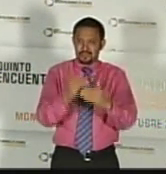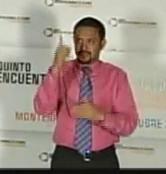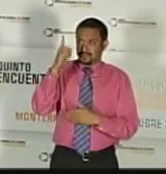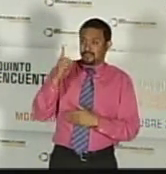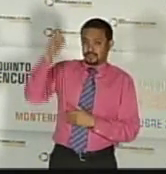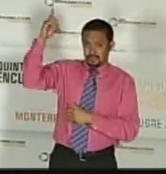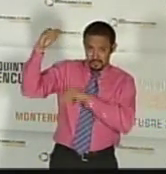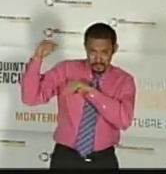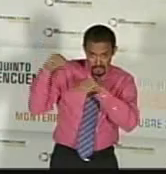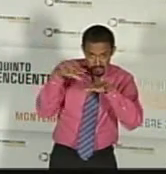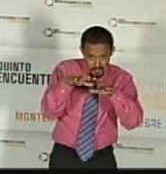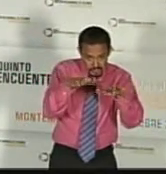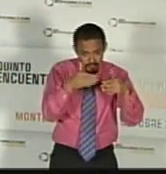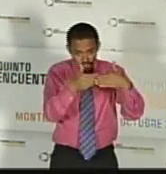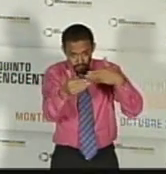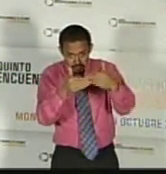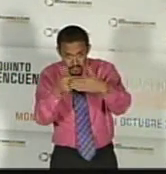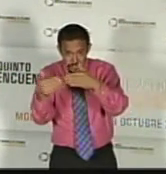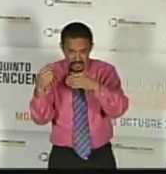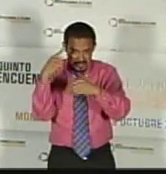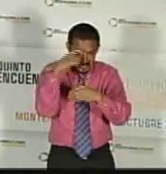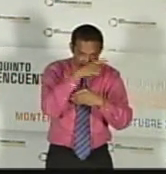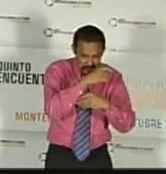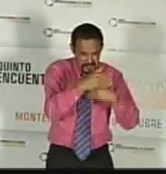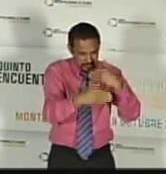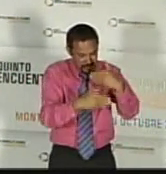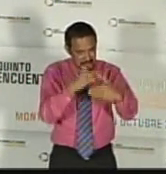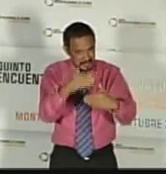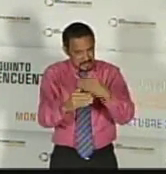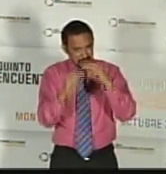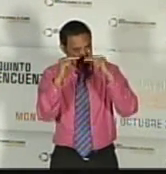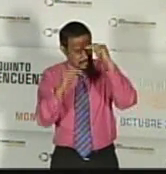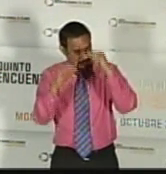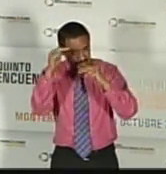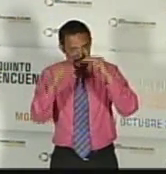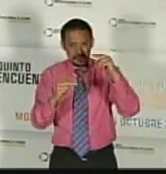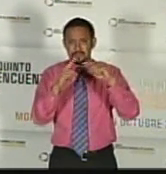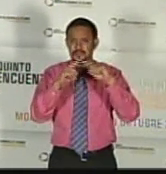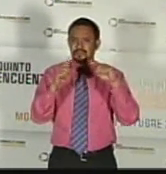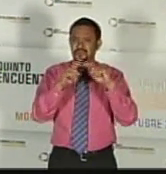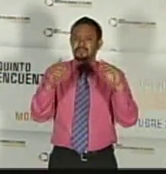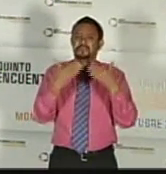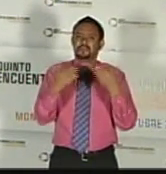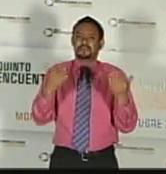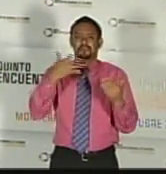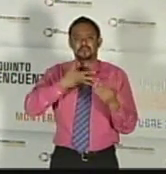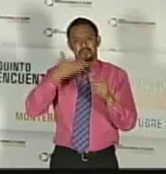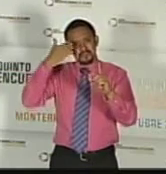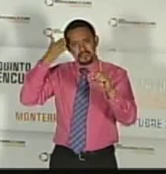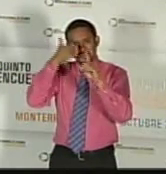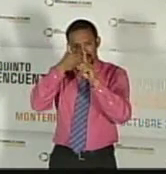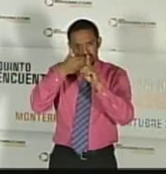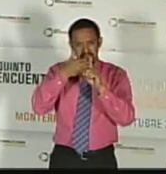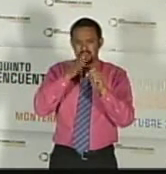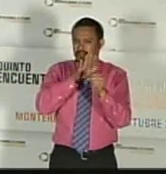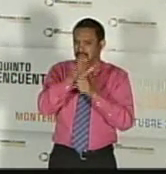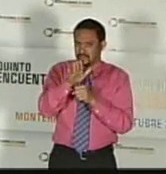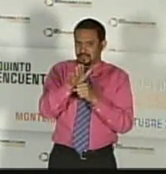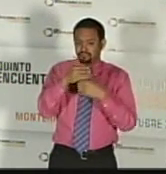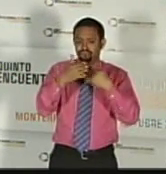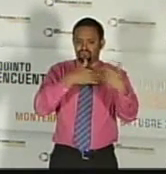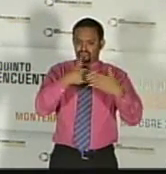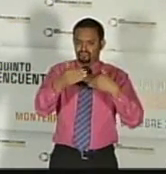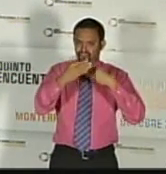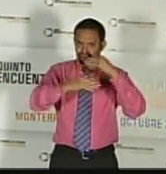está moviéndose hacia un orden más complejo. Hay una meta actual en la evolución y es el